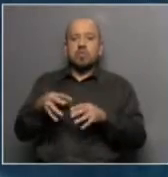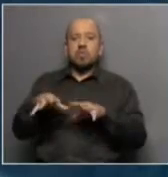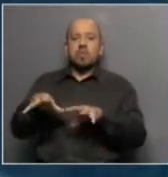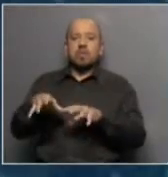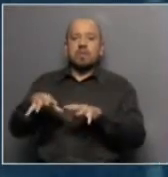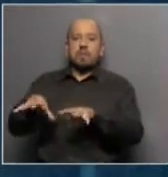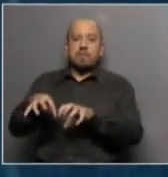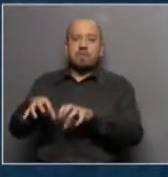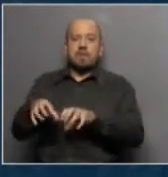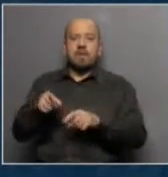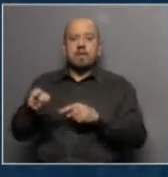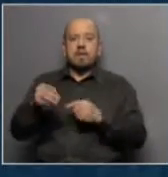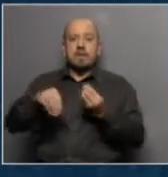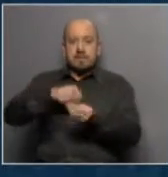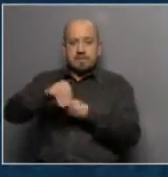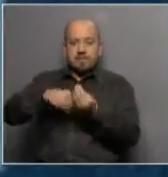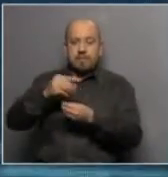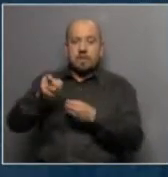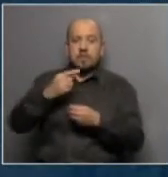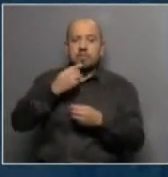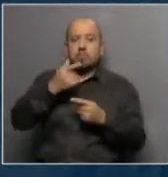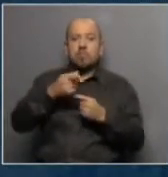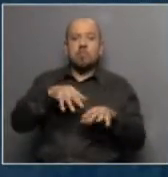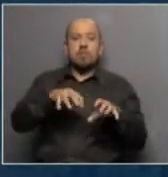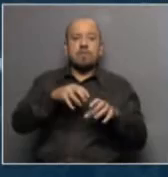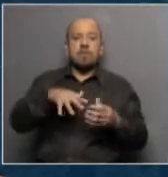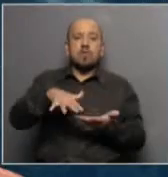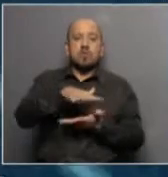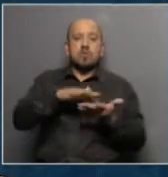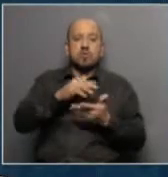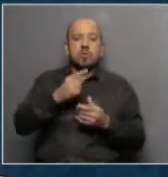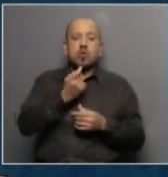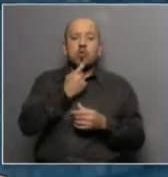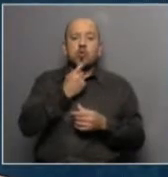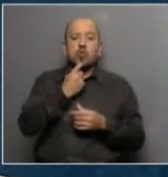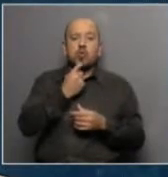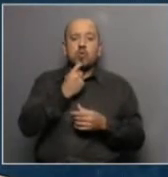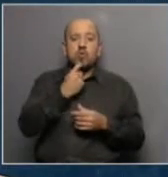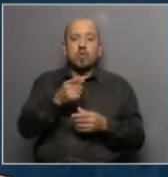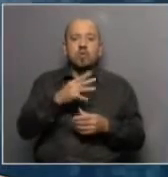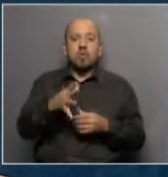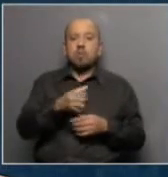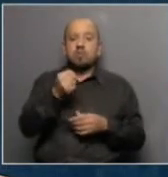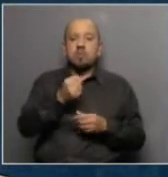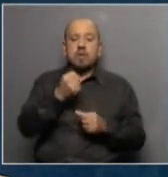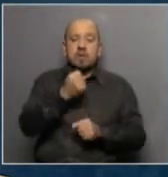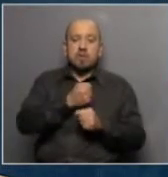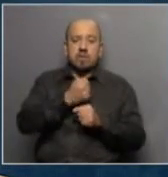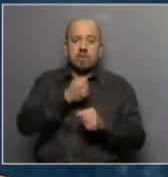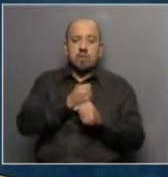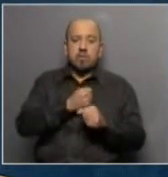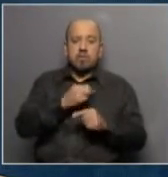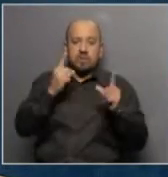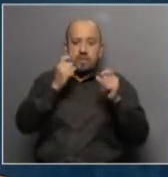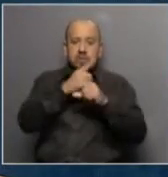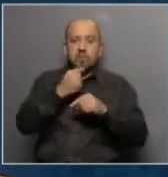pero además, mirá, sin ir a esas familias, si tú vivís en un barrio de las catalogadas zonas rojas, te cuesta conseguir trabajo.